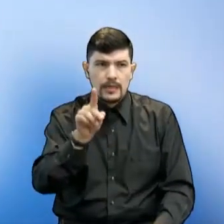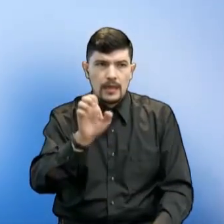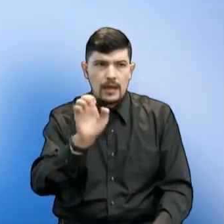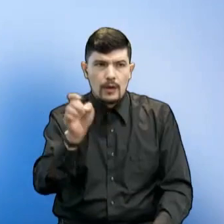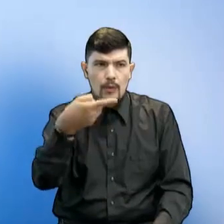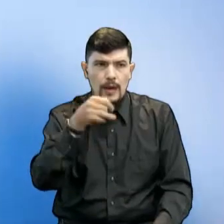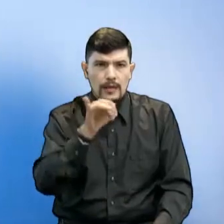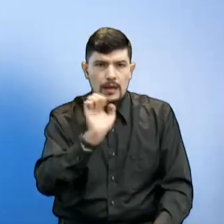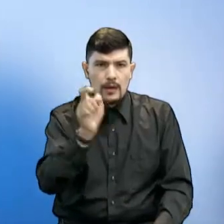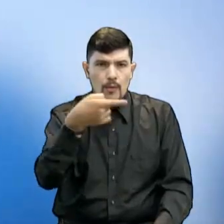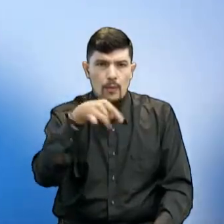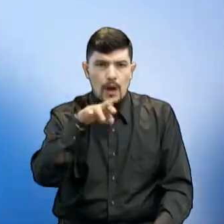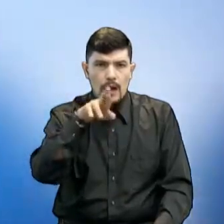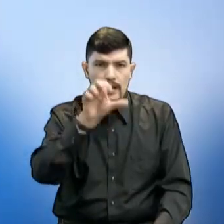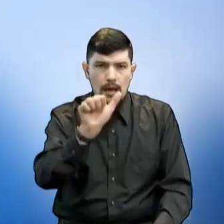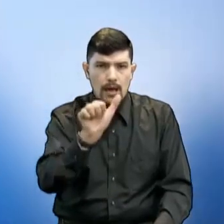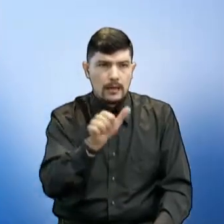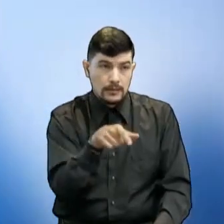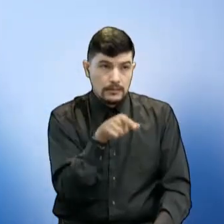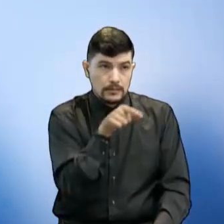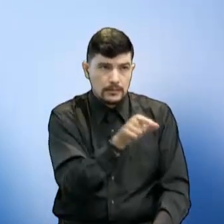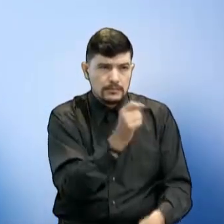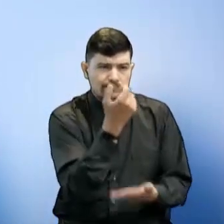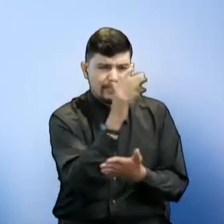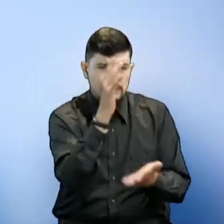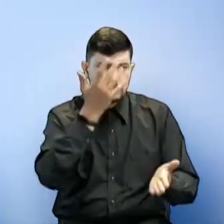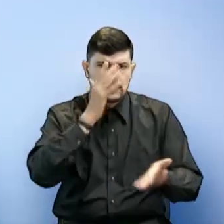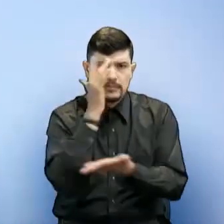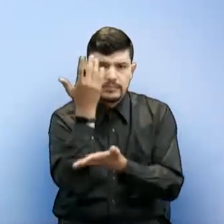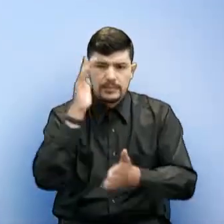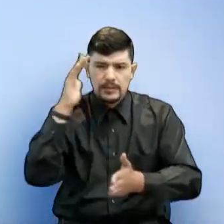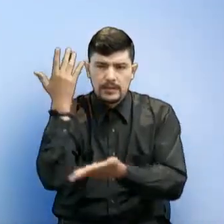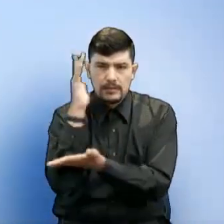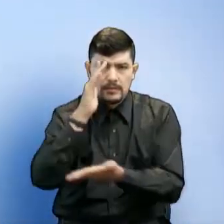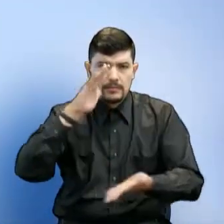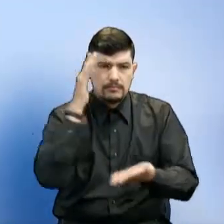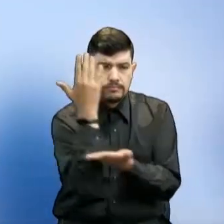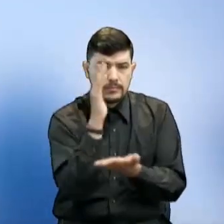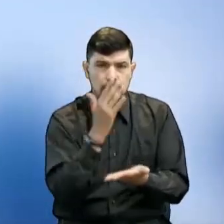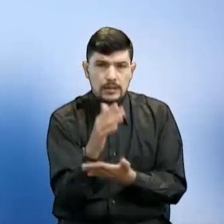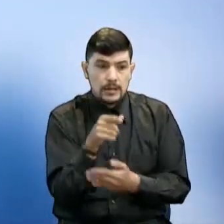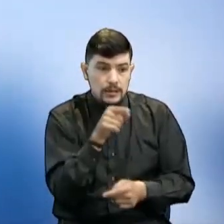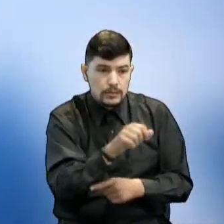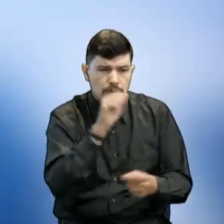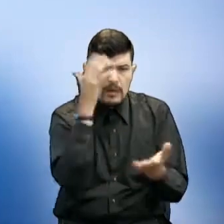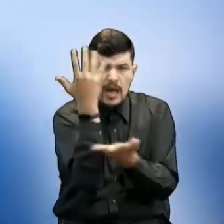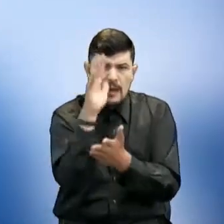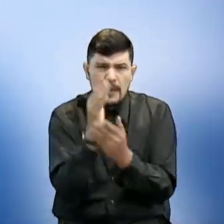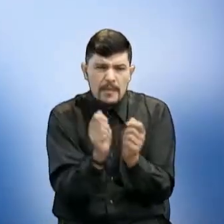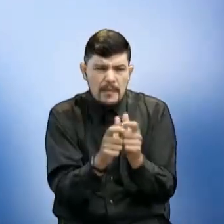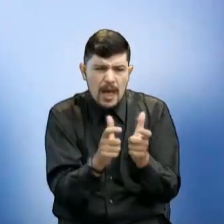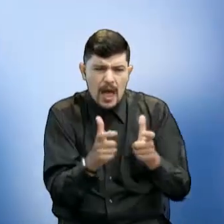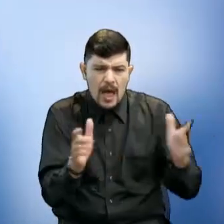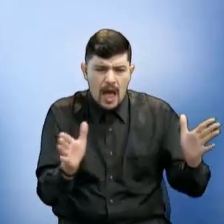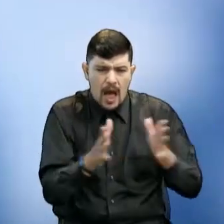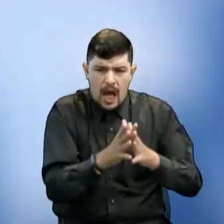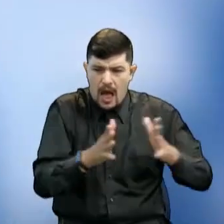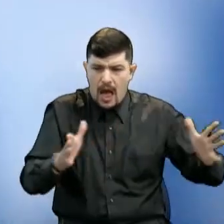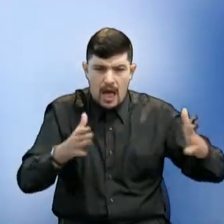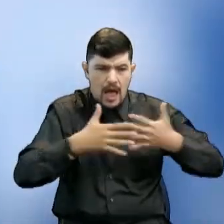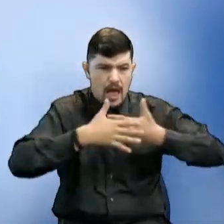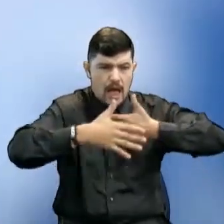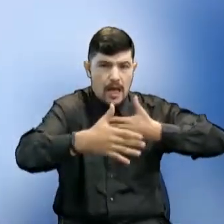Hicieron de esta tala de árboles, que tumbaron una ceiba, árboles indiscriminadamente. Necesitamos la colaboración